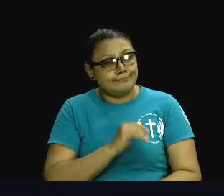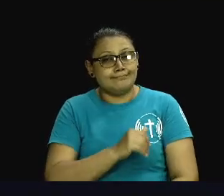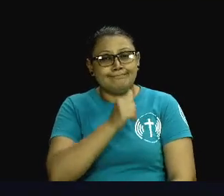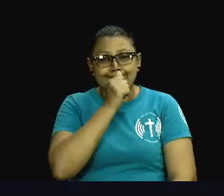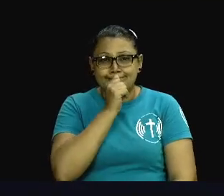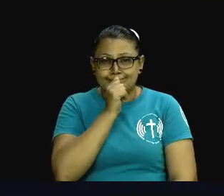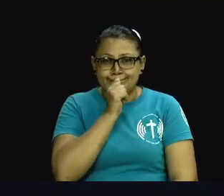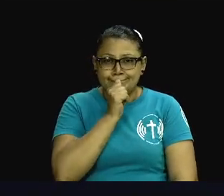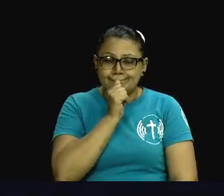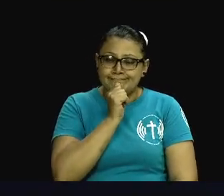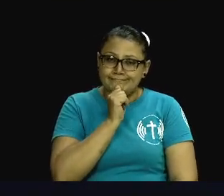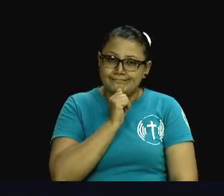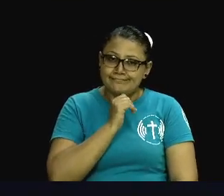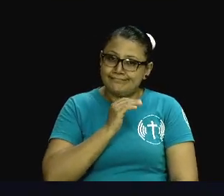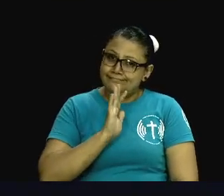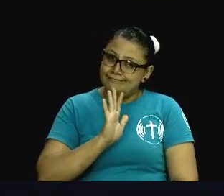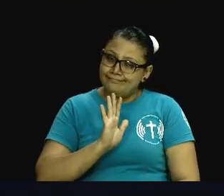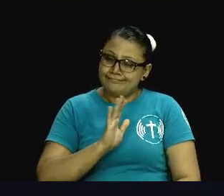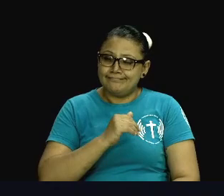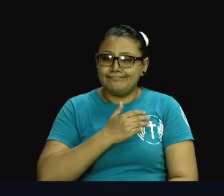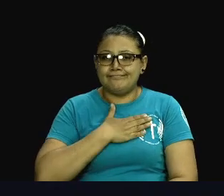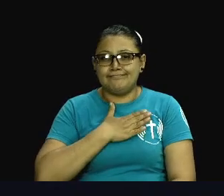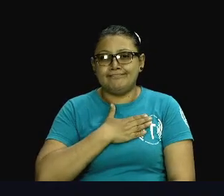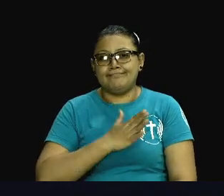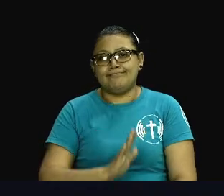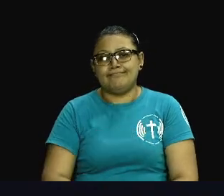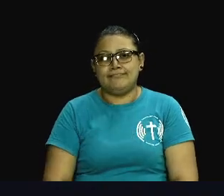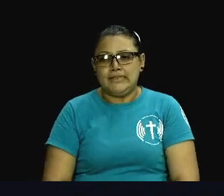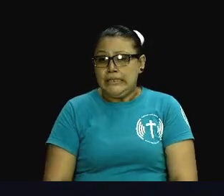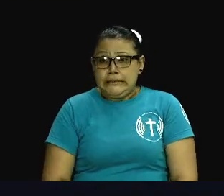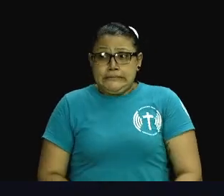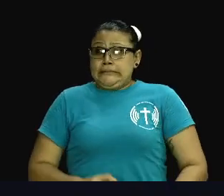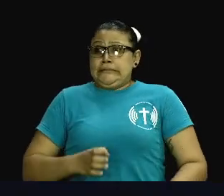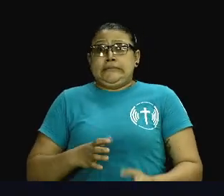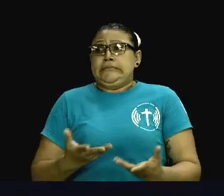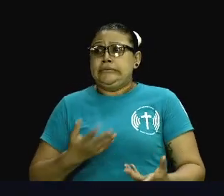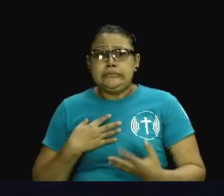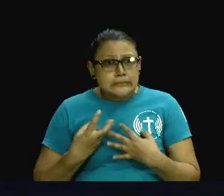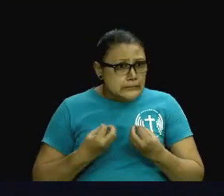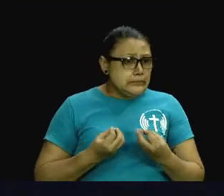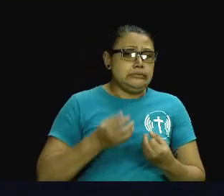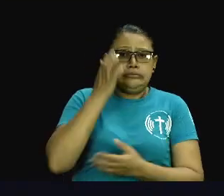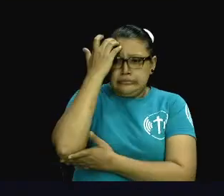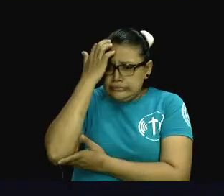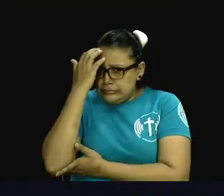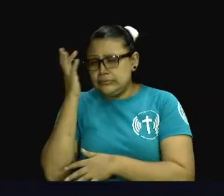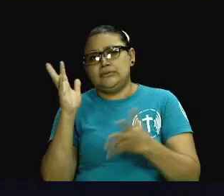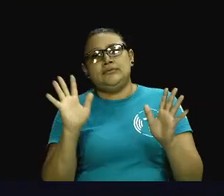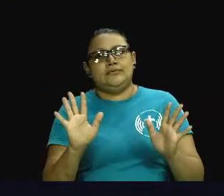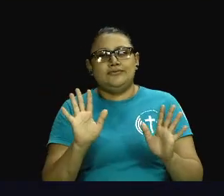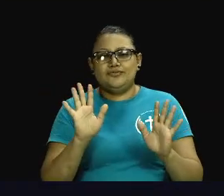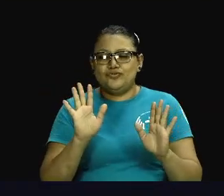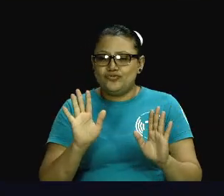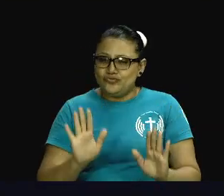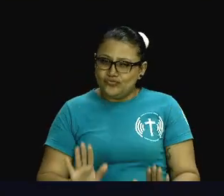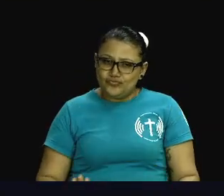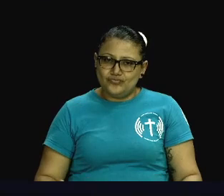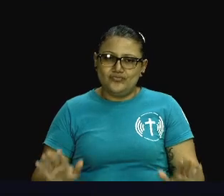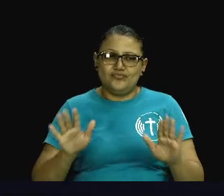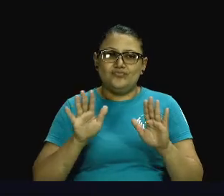tened paciencia no te desesperes es que tengo hambre señor como la gente clamaba